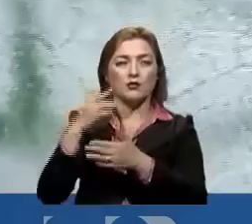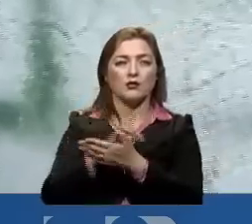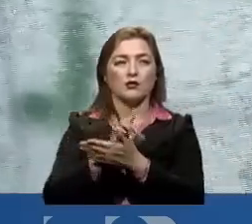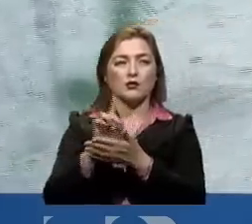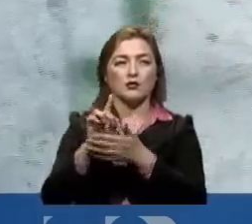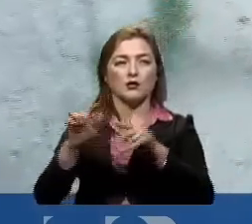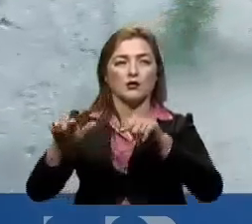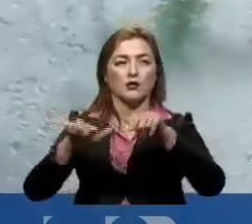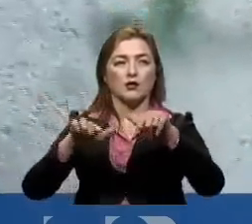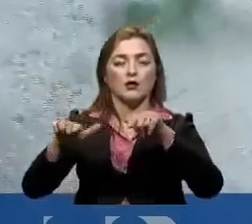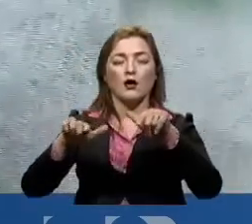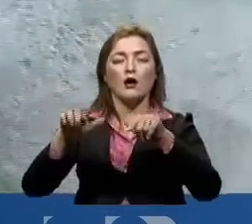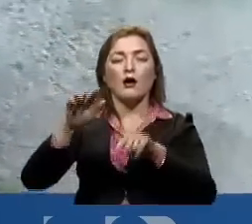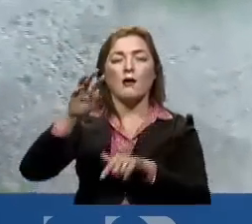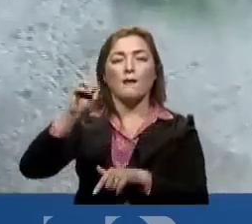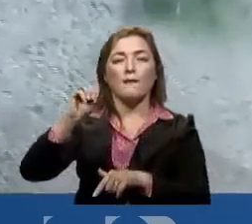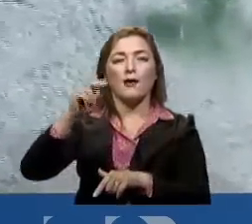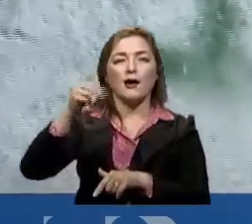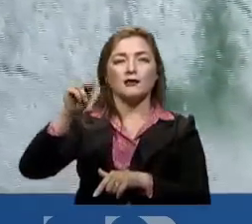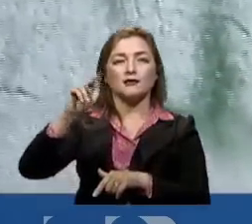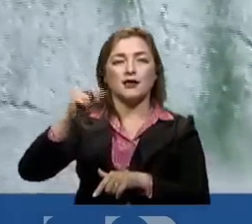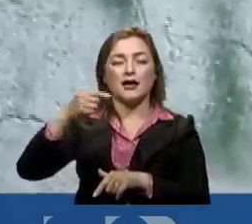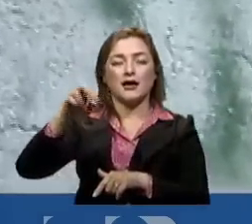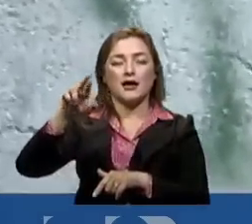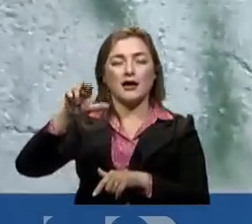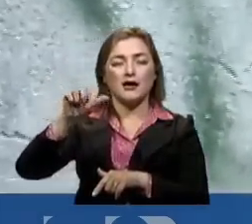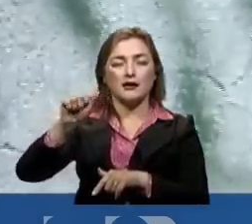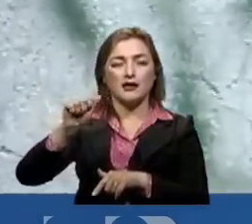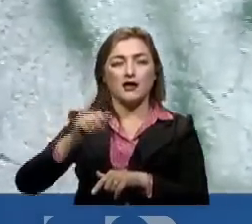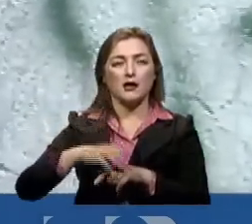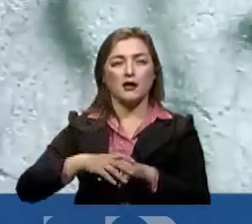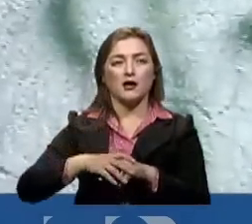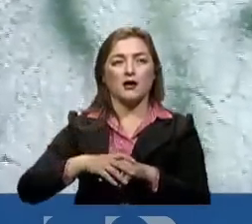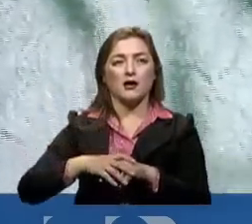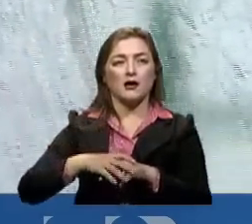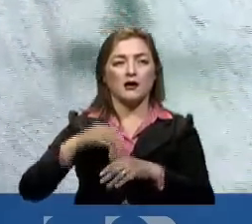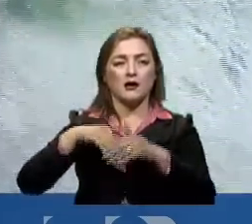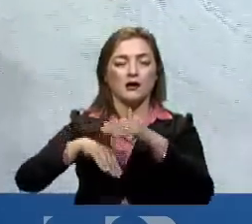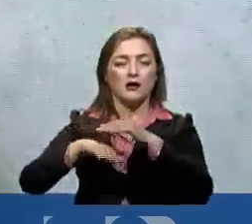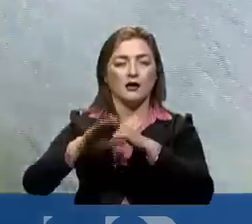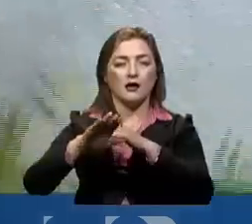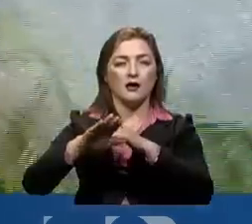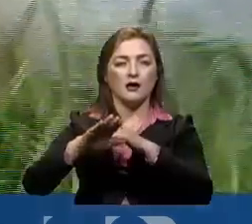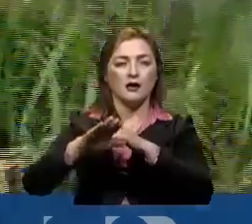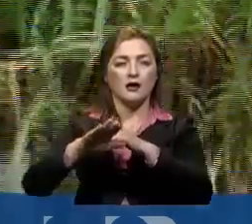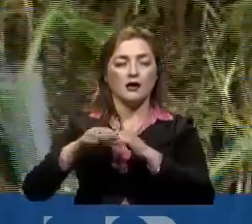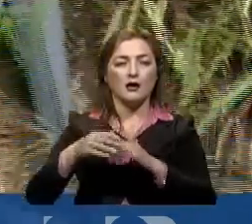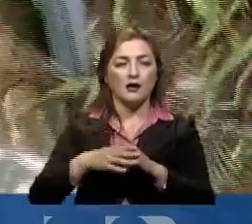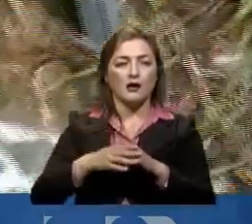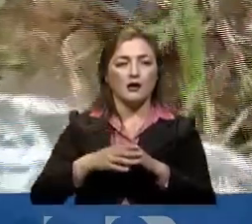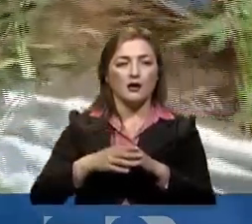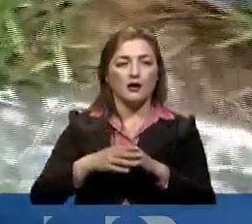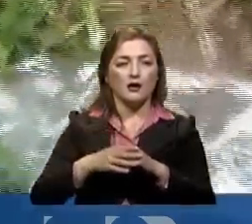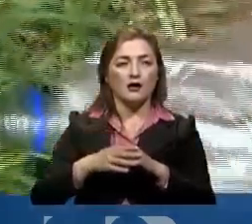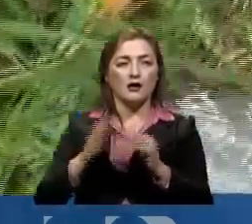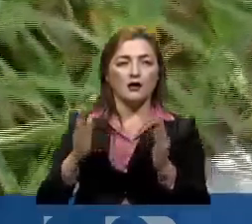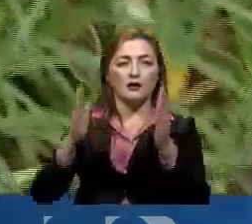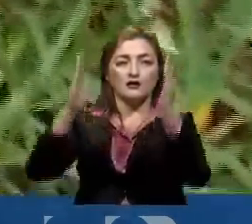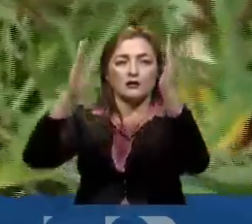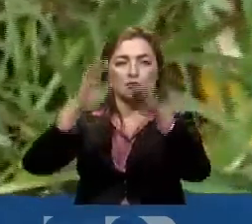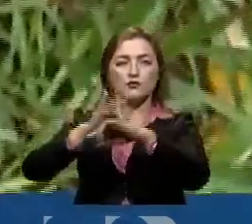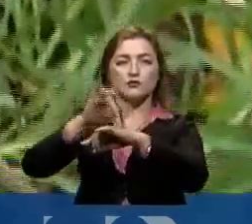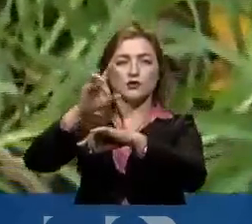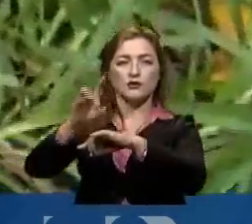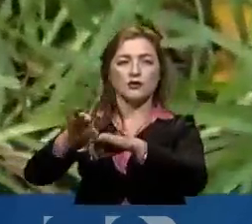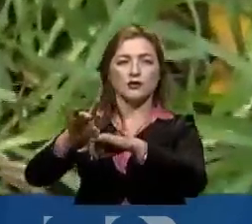en el Machángar, en el sector de la Recoleta, ingresamos a viviendas, a edificios también abandonados en el centro histórico de Quito. ¿Cuáles